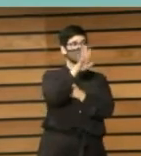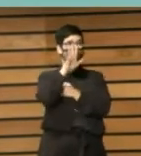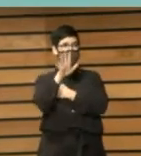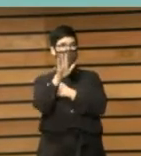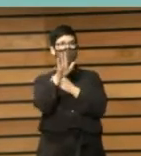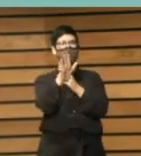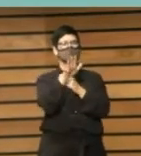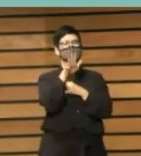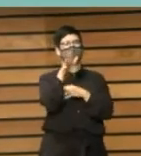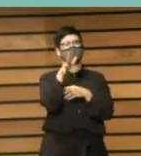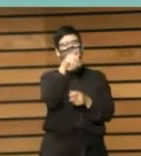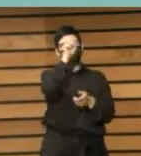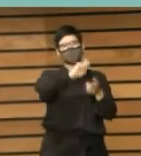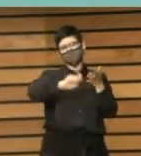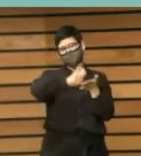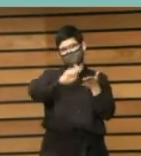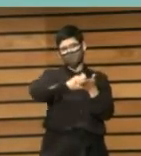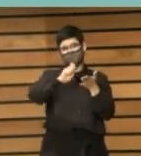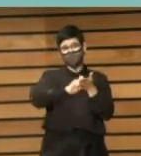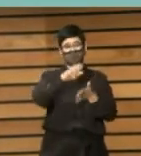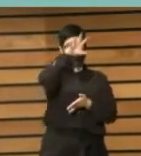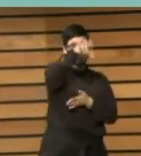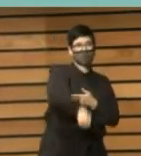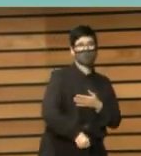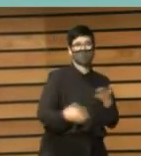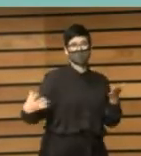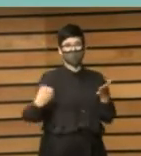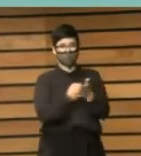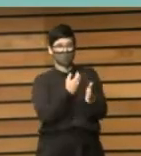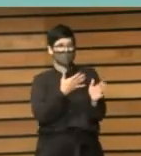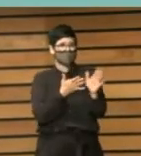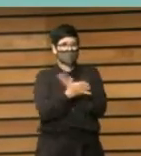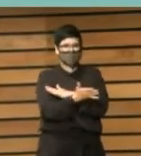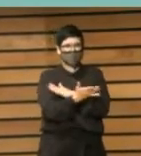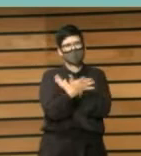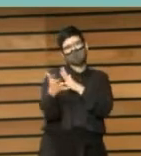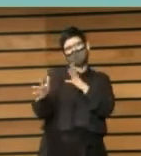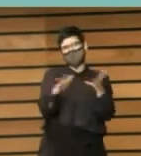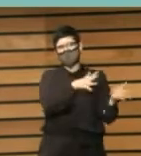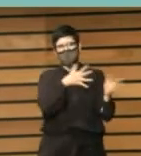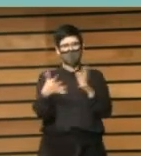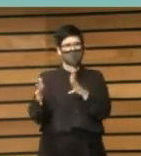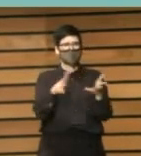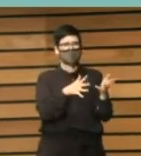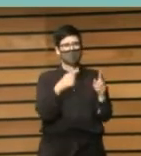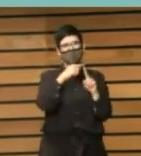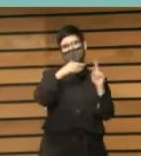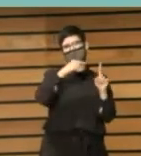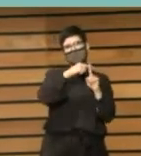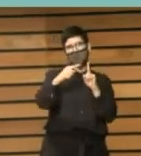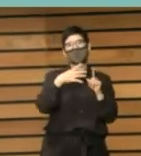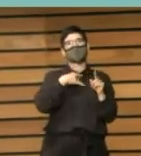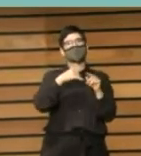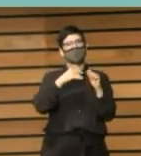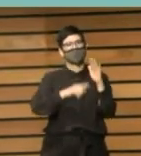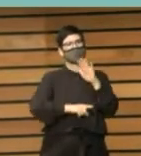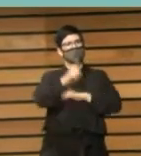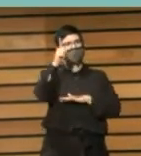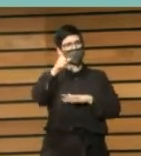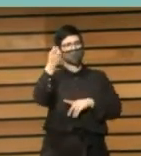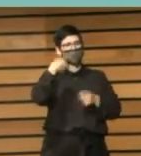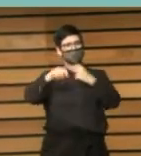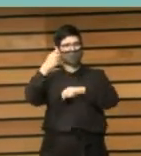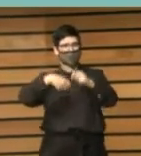todos los libros, podríamos hacer autores de nivel mediano, incluso algunos pasando el mercado editorial